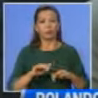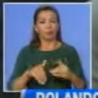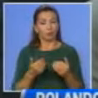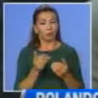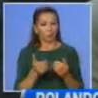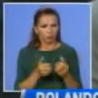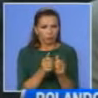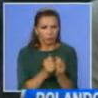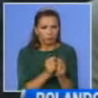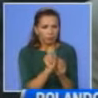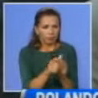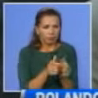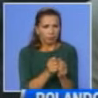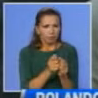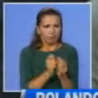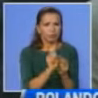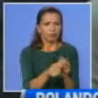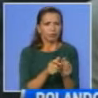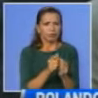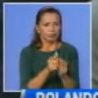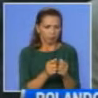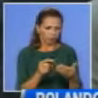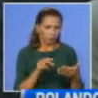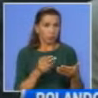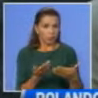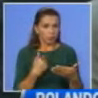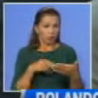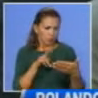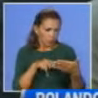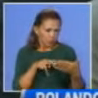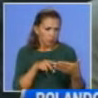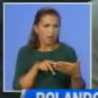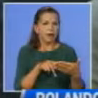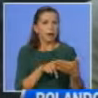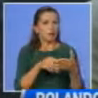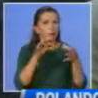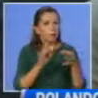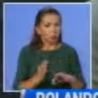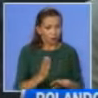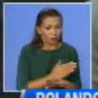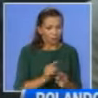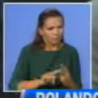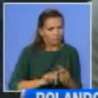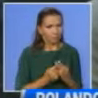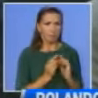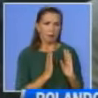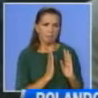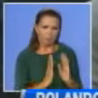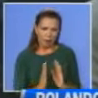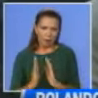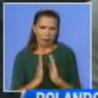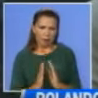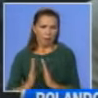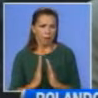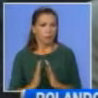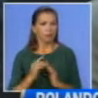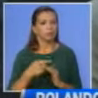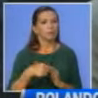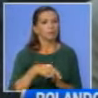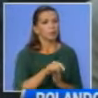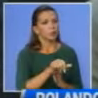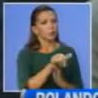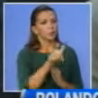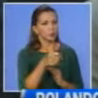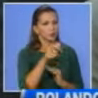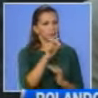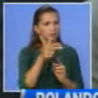celular, se colige claramente que estaban en vías de cometer dos hechos